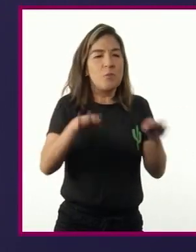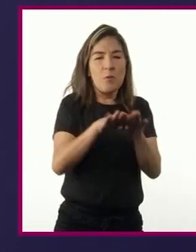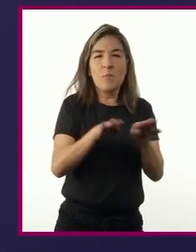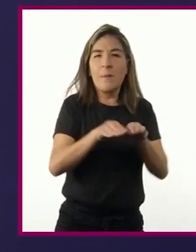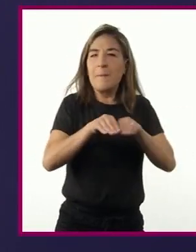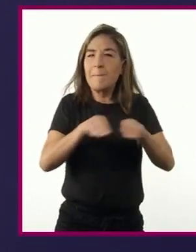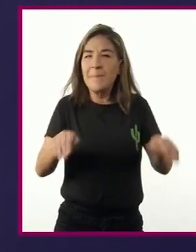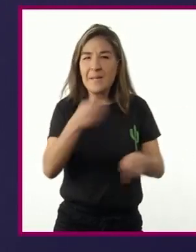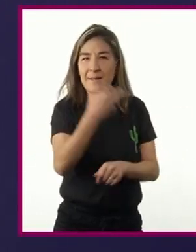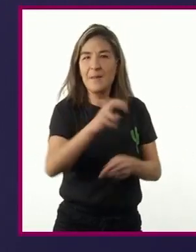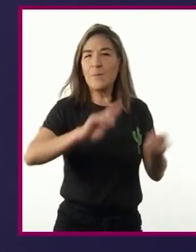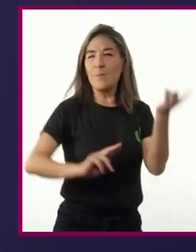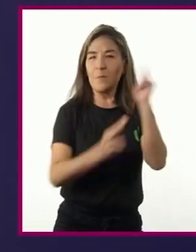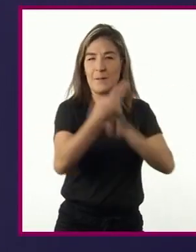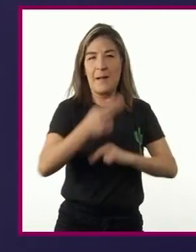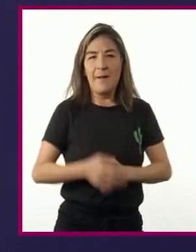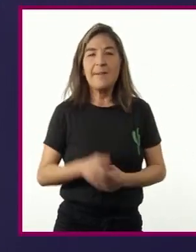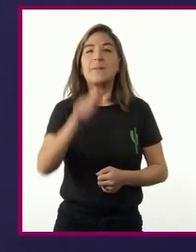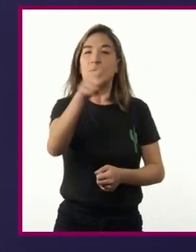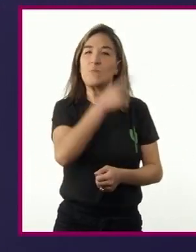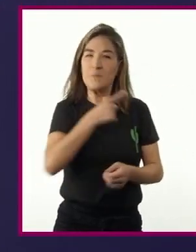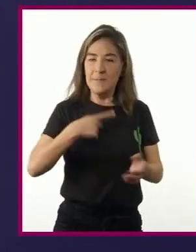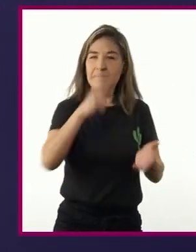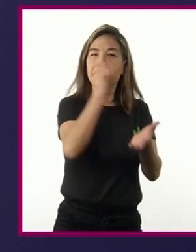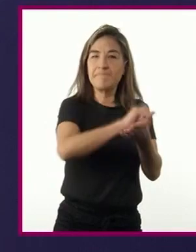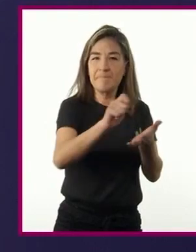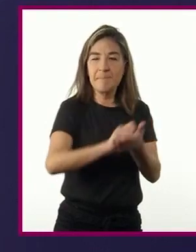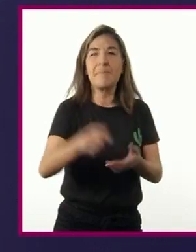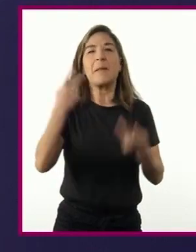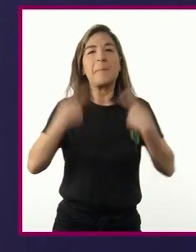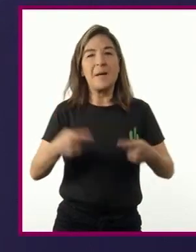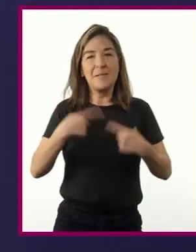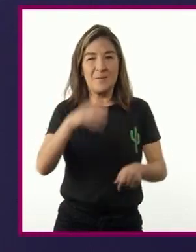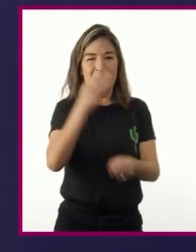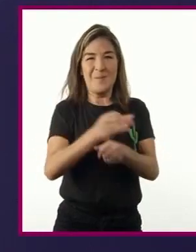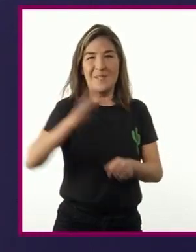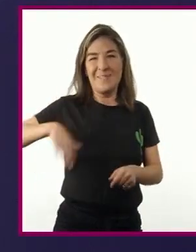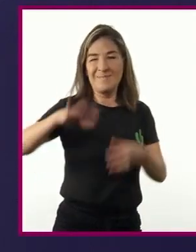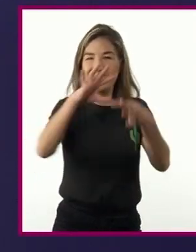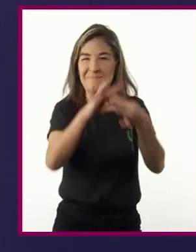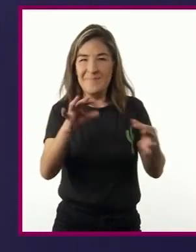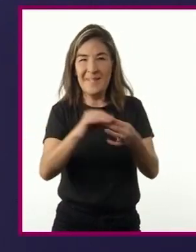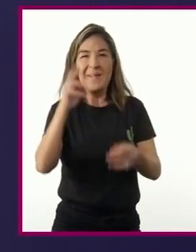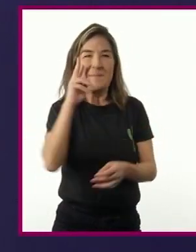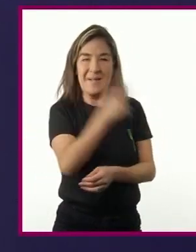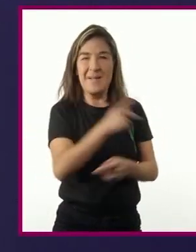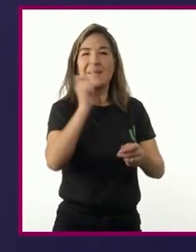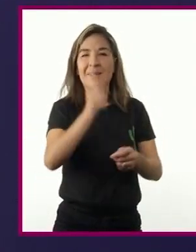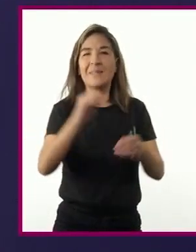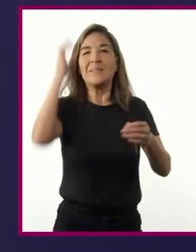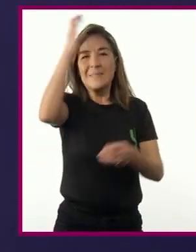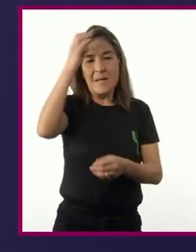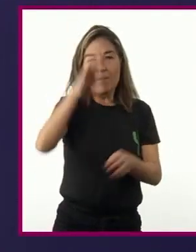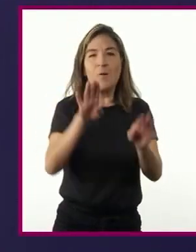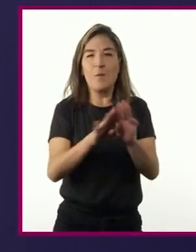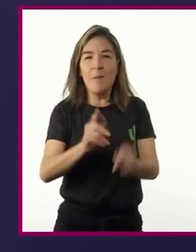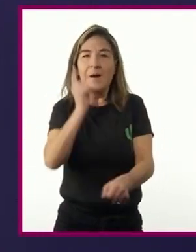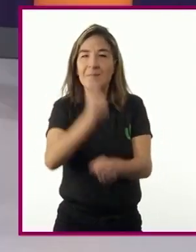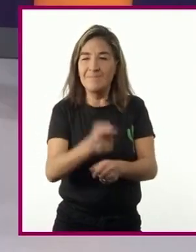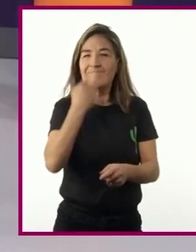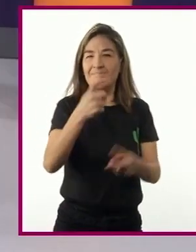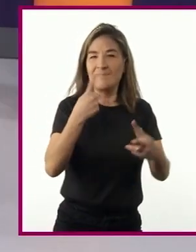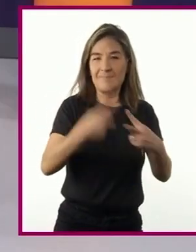el universo, en la que incluyan a las y los científicos que contribuyeron al logro de esta gran